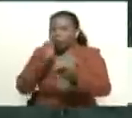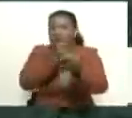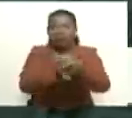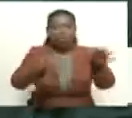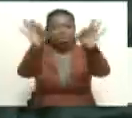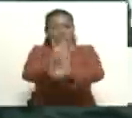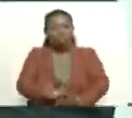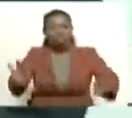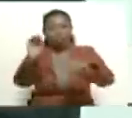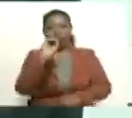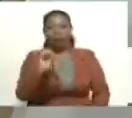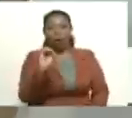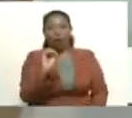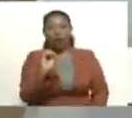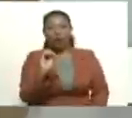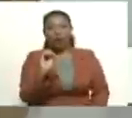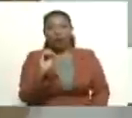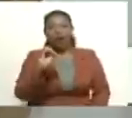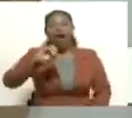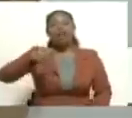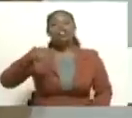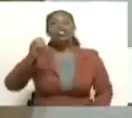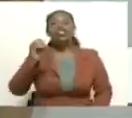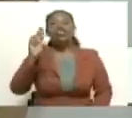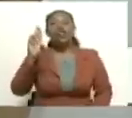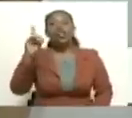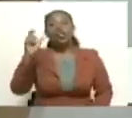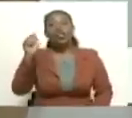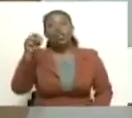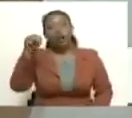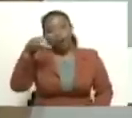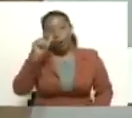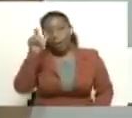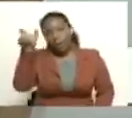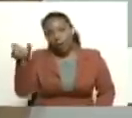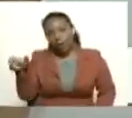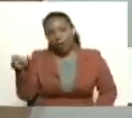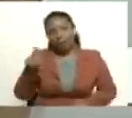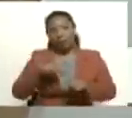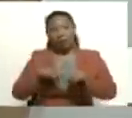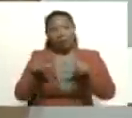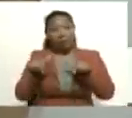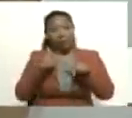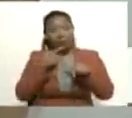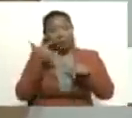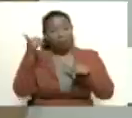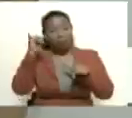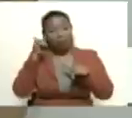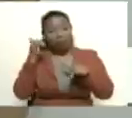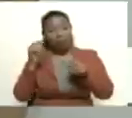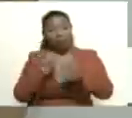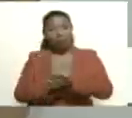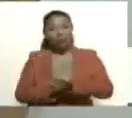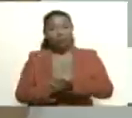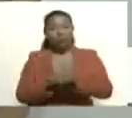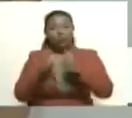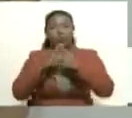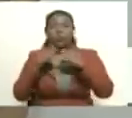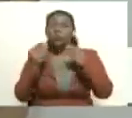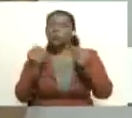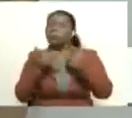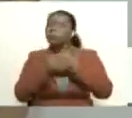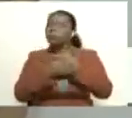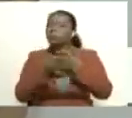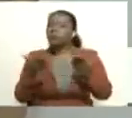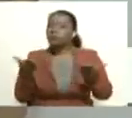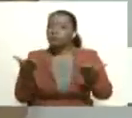pagó a Jordan Goodrow. Pero aquí dice, todo el dinero